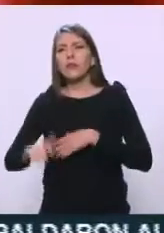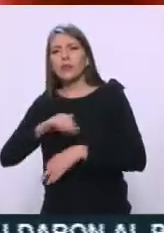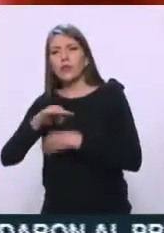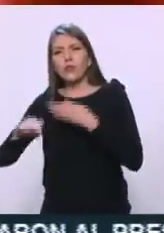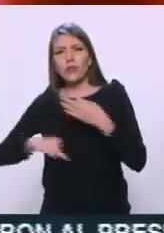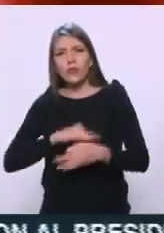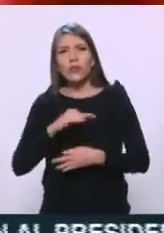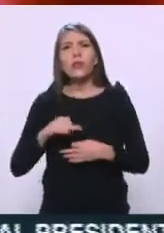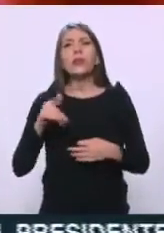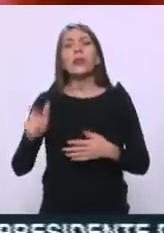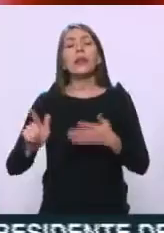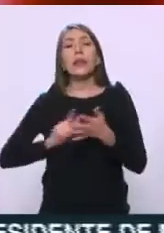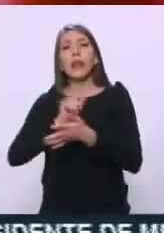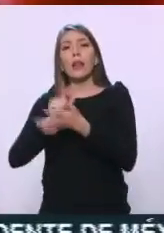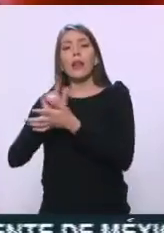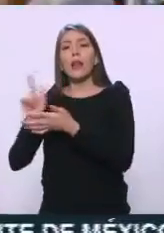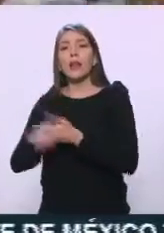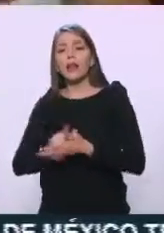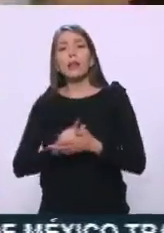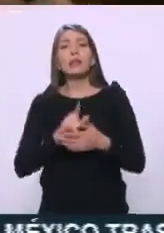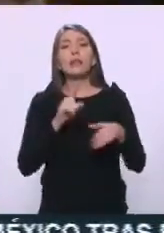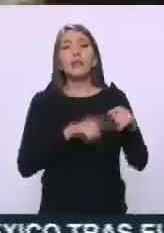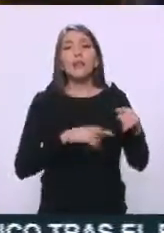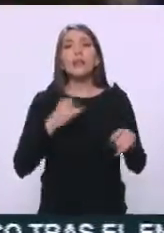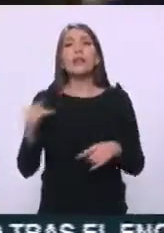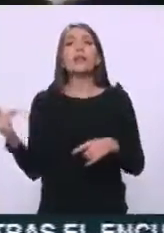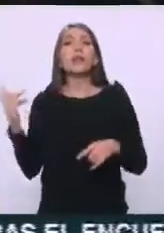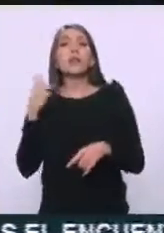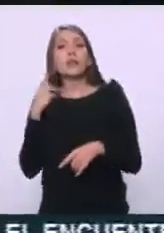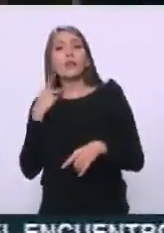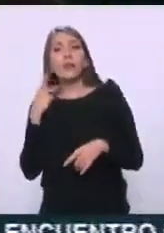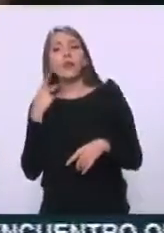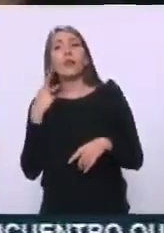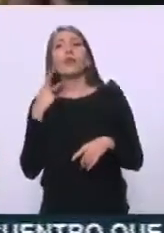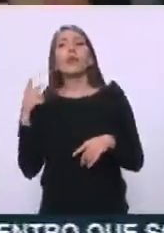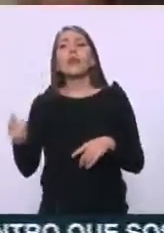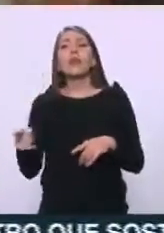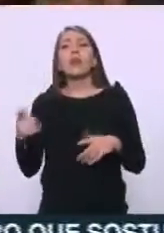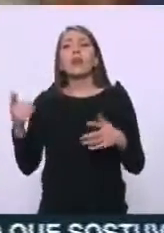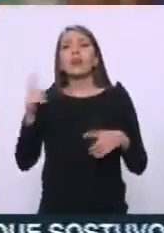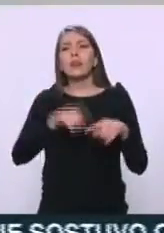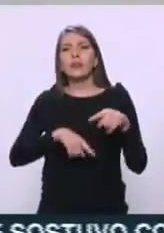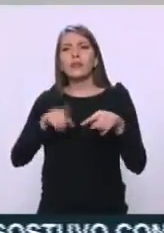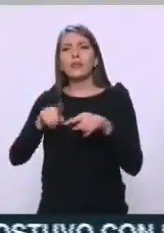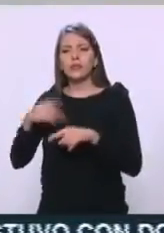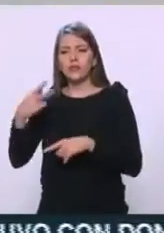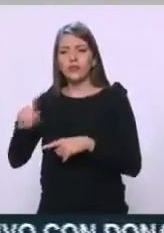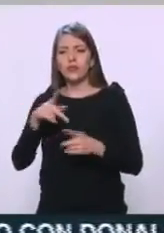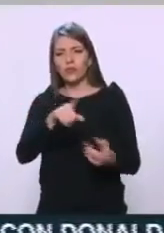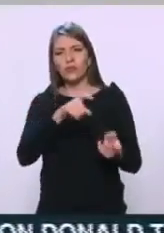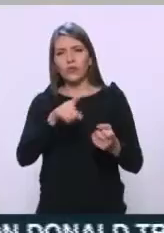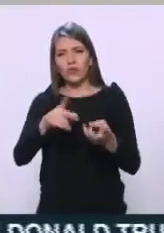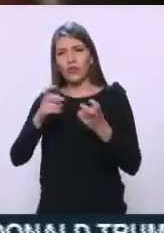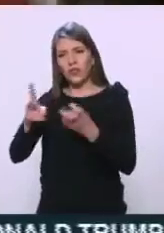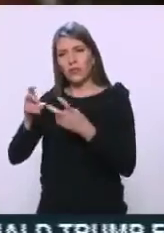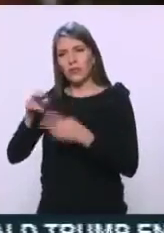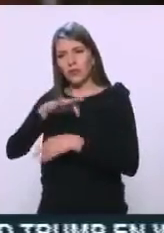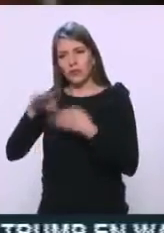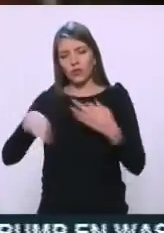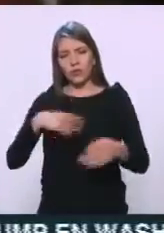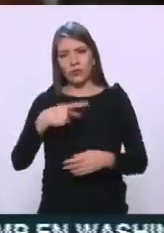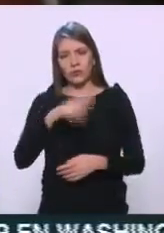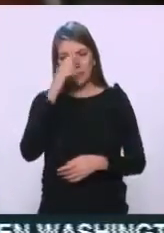del mercado y los políticos y sus socios depredaron los bienes públicos. En